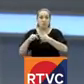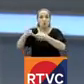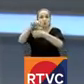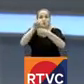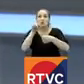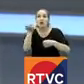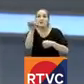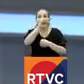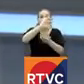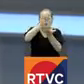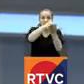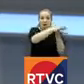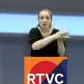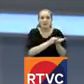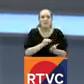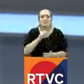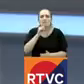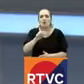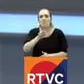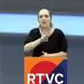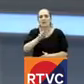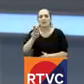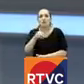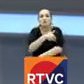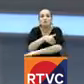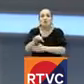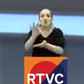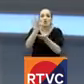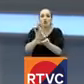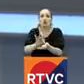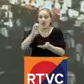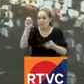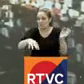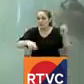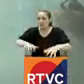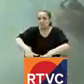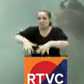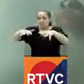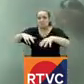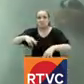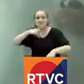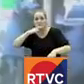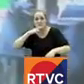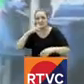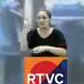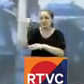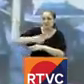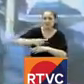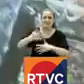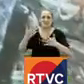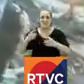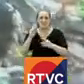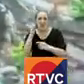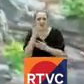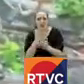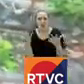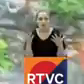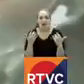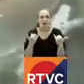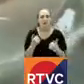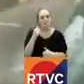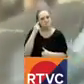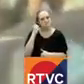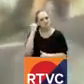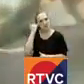de toneladas de escombro, según el último reporte del Ministerio de Ambiente. Por eso resaltamos en nuestras noticias positivas un emprendimiento